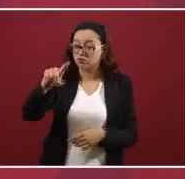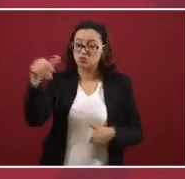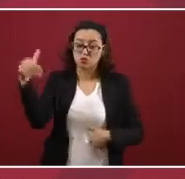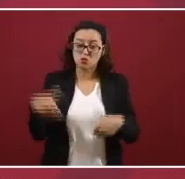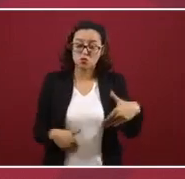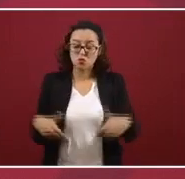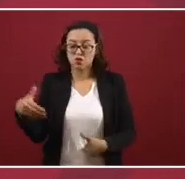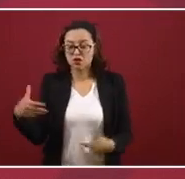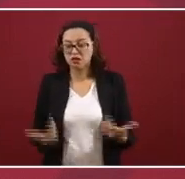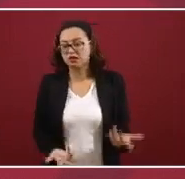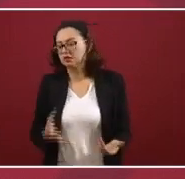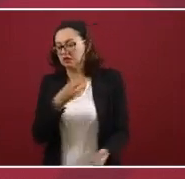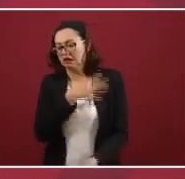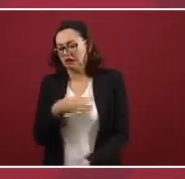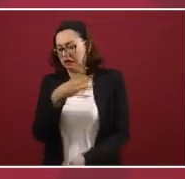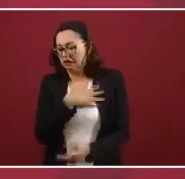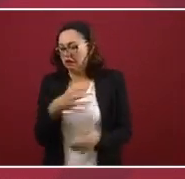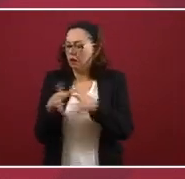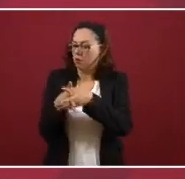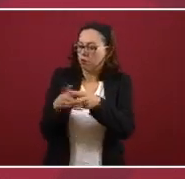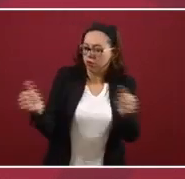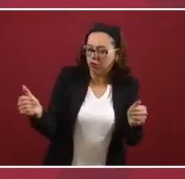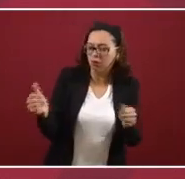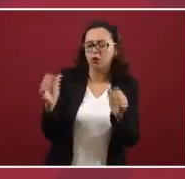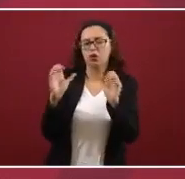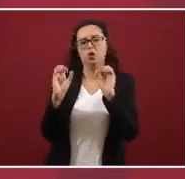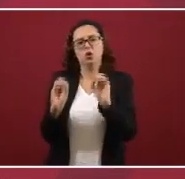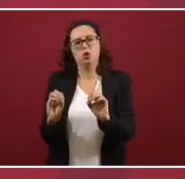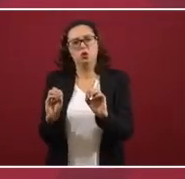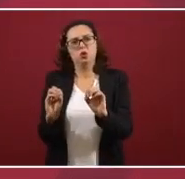tienen desaparecido un hijo o